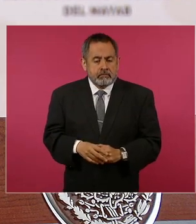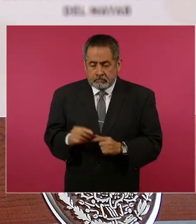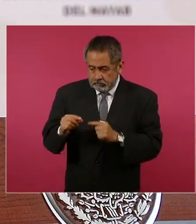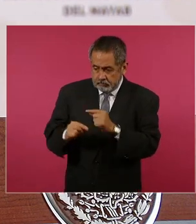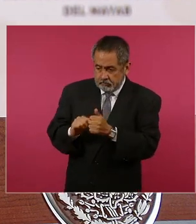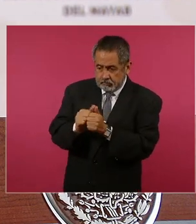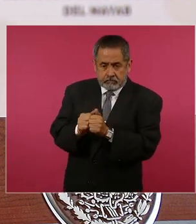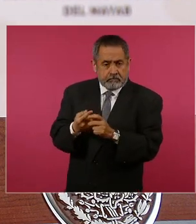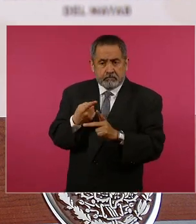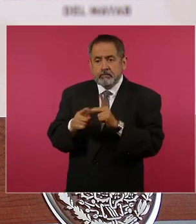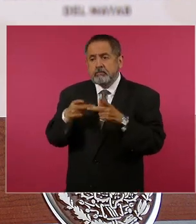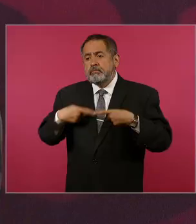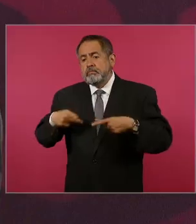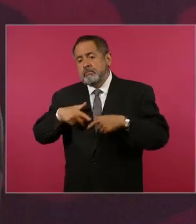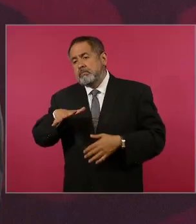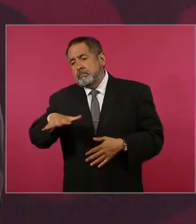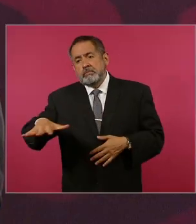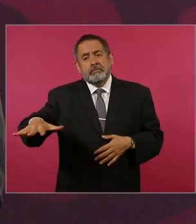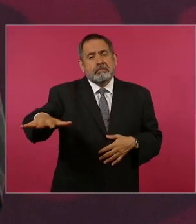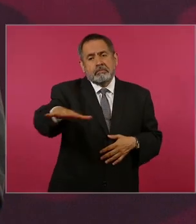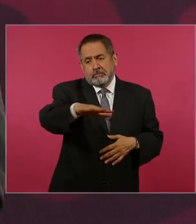generando desde abajo y entre todos.